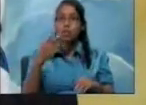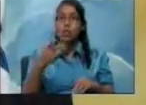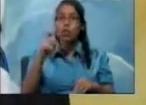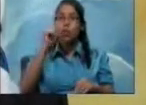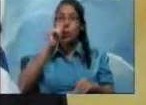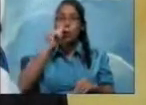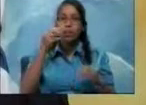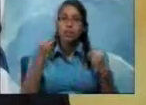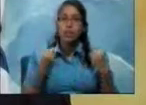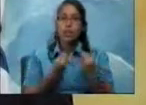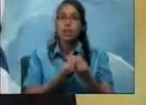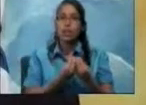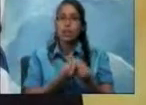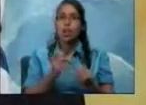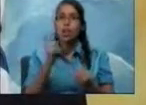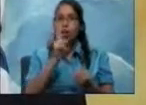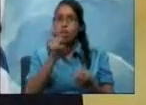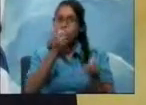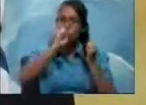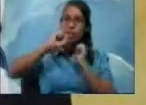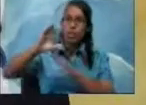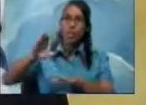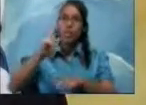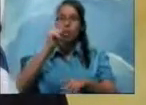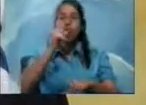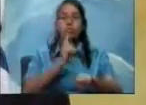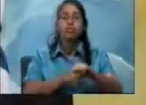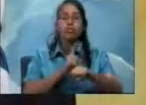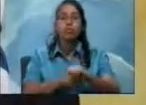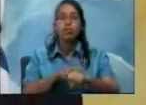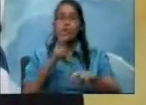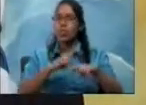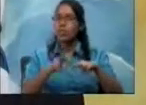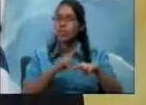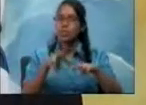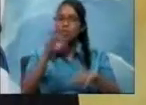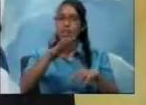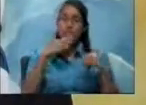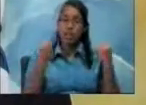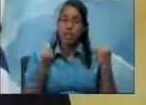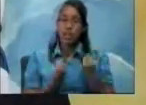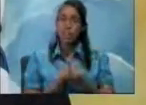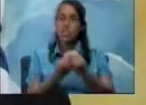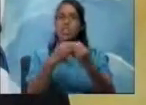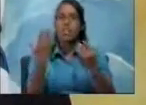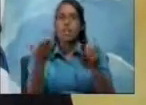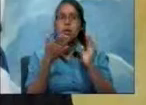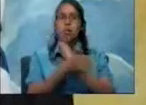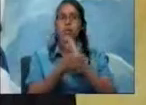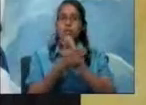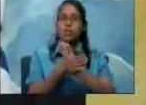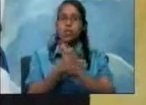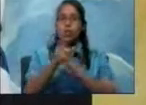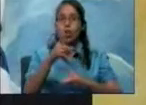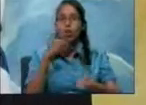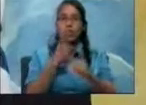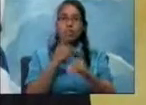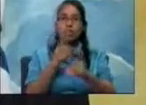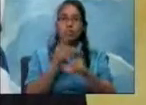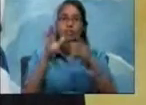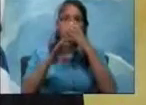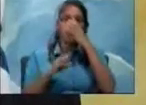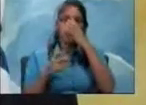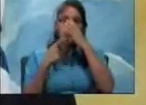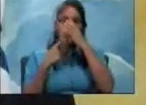acercaba no no lo rechazaba en una oportunidad los niños se le estaban acercando Y qué pasó eh los discípulos lo estaban le